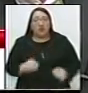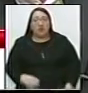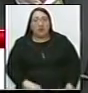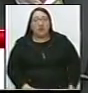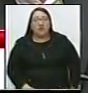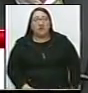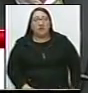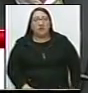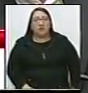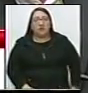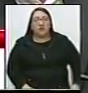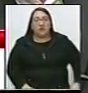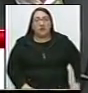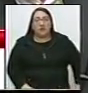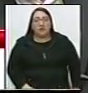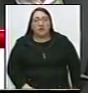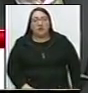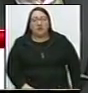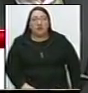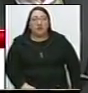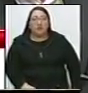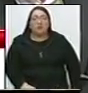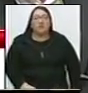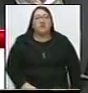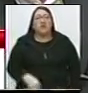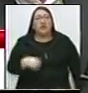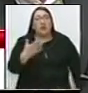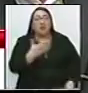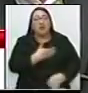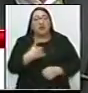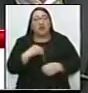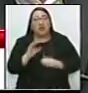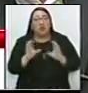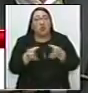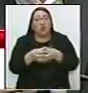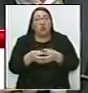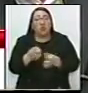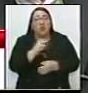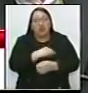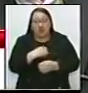dársela al presidente de la República y a su gabinete,